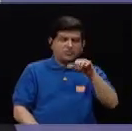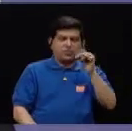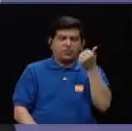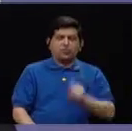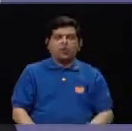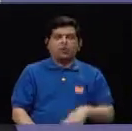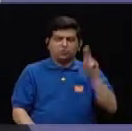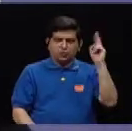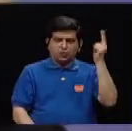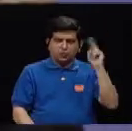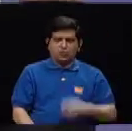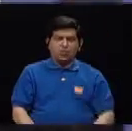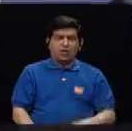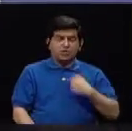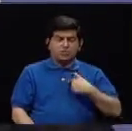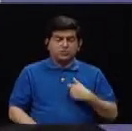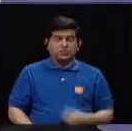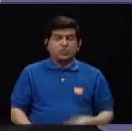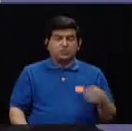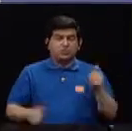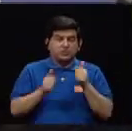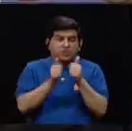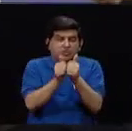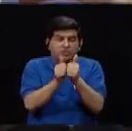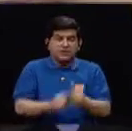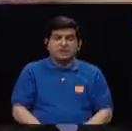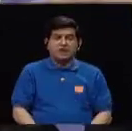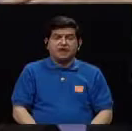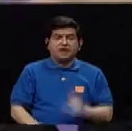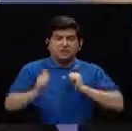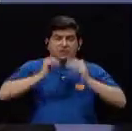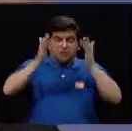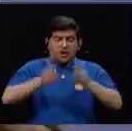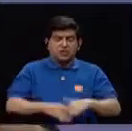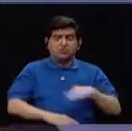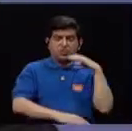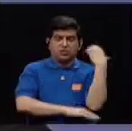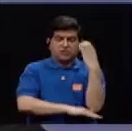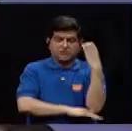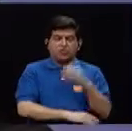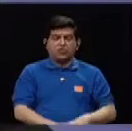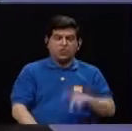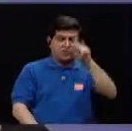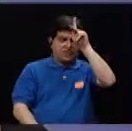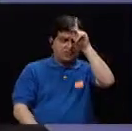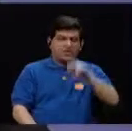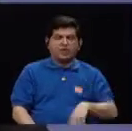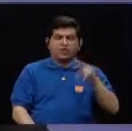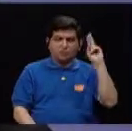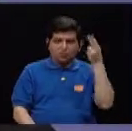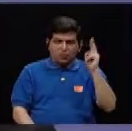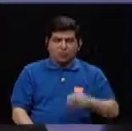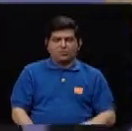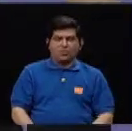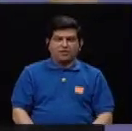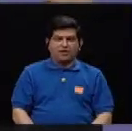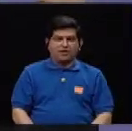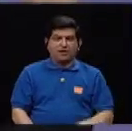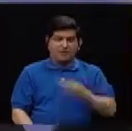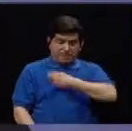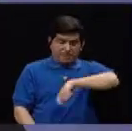otro a Uruguay, donde he estado a la par de actores de televisión y cine de Colombia, de Perú, de Uruguay,